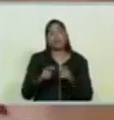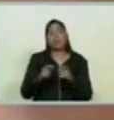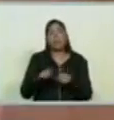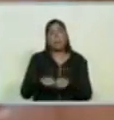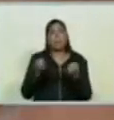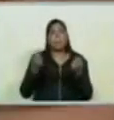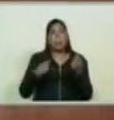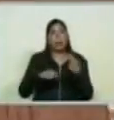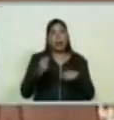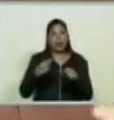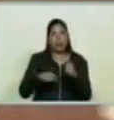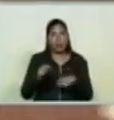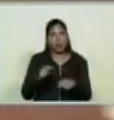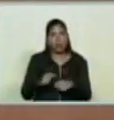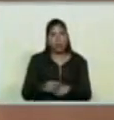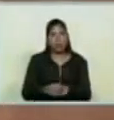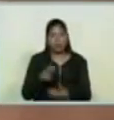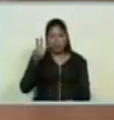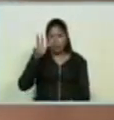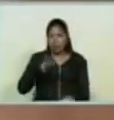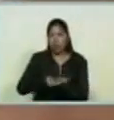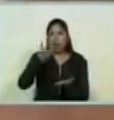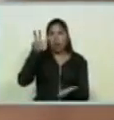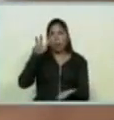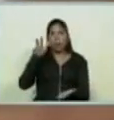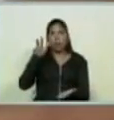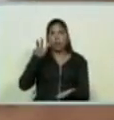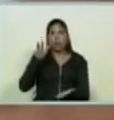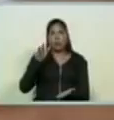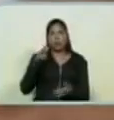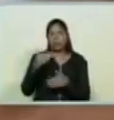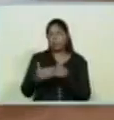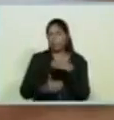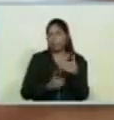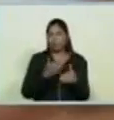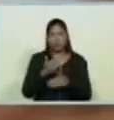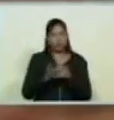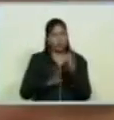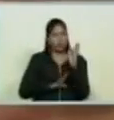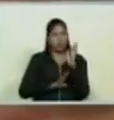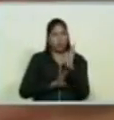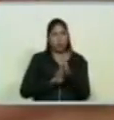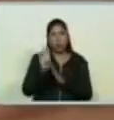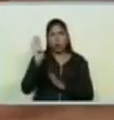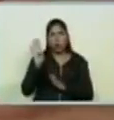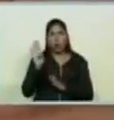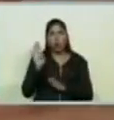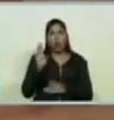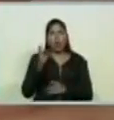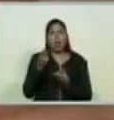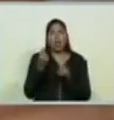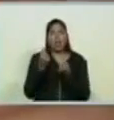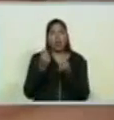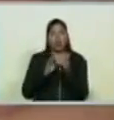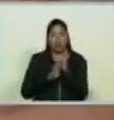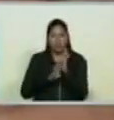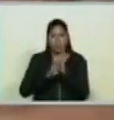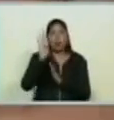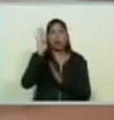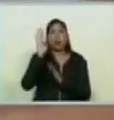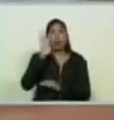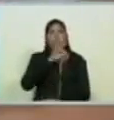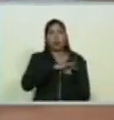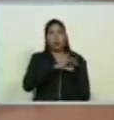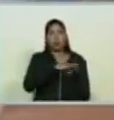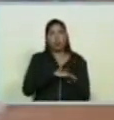de inmediato. Adelante, adelante en toda la economía social, comunal, socialista,